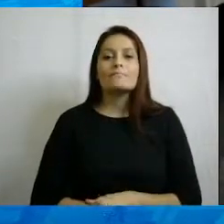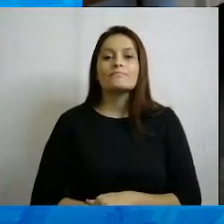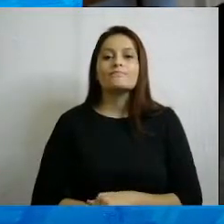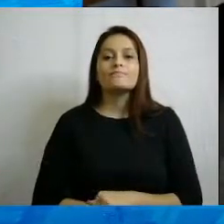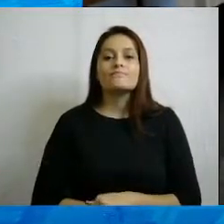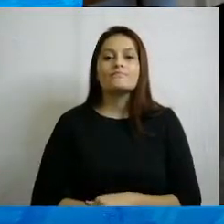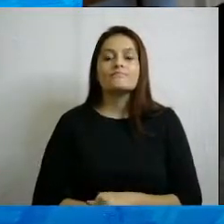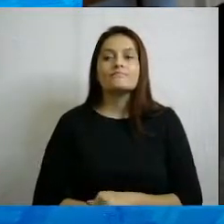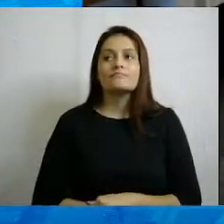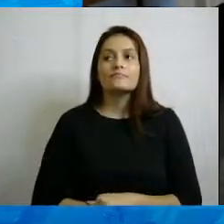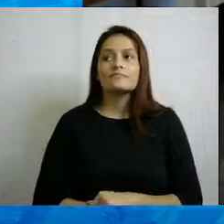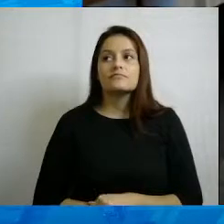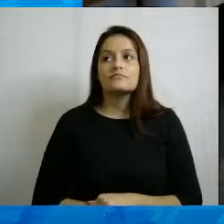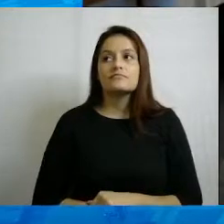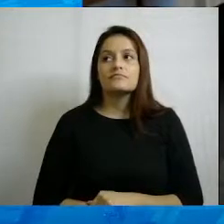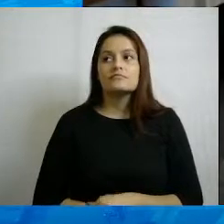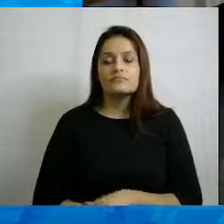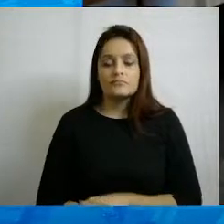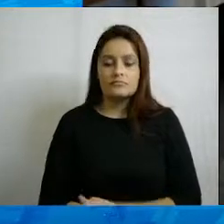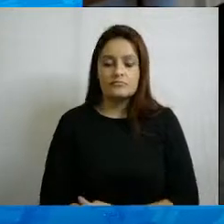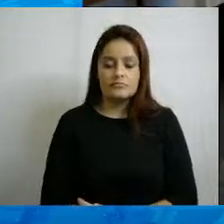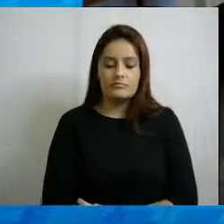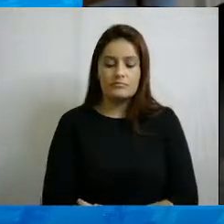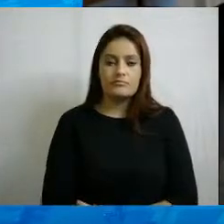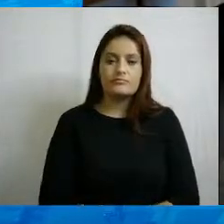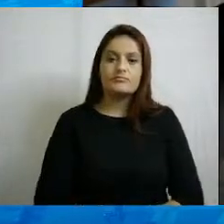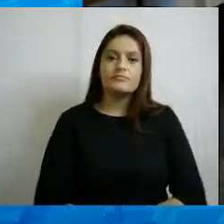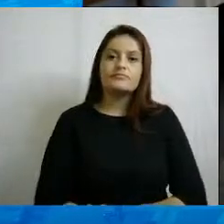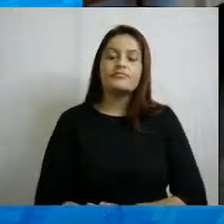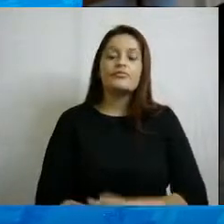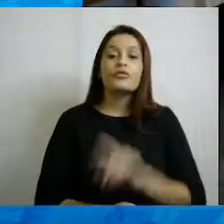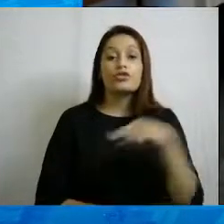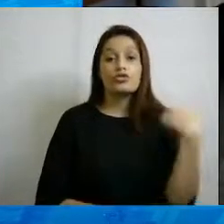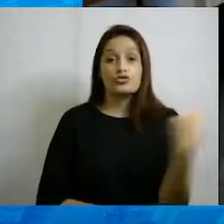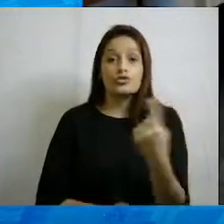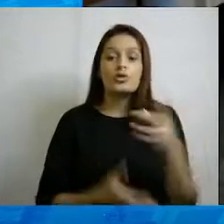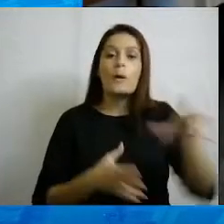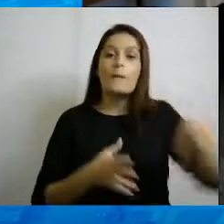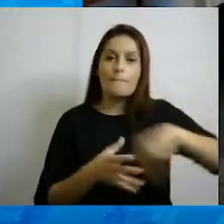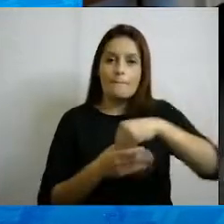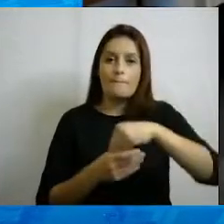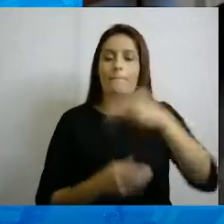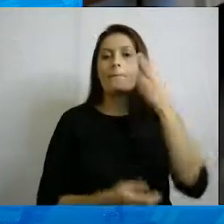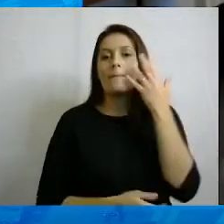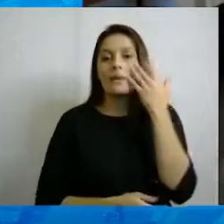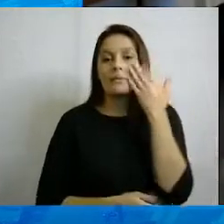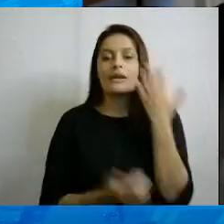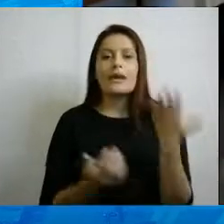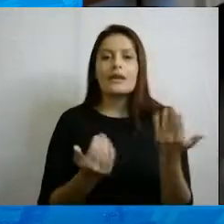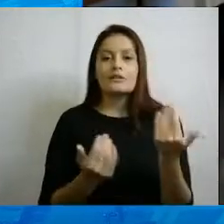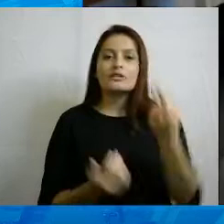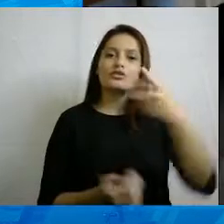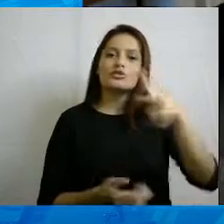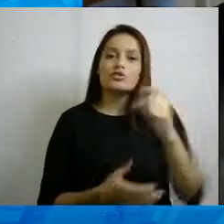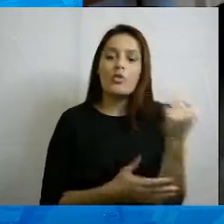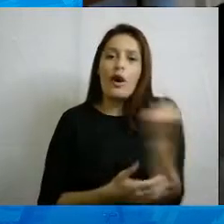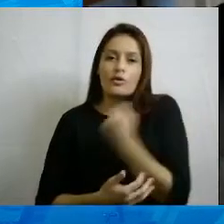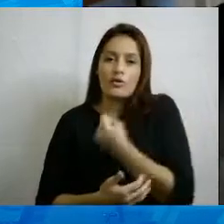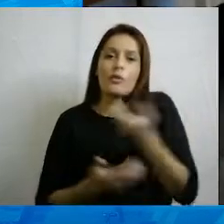dice la señora Carolina, nosotros pertenecemos a Camelipilla, necesitamos de su ayuda, por eso estamos